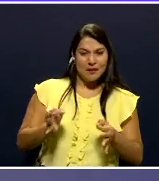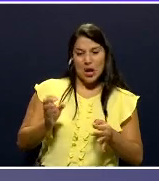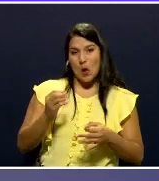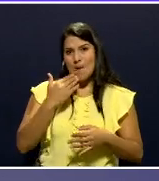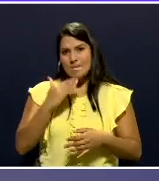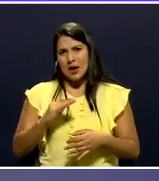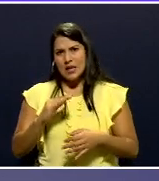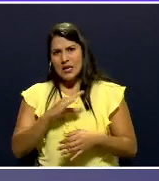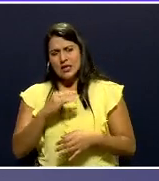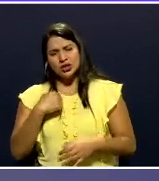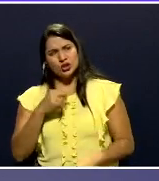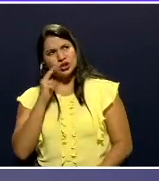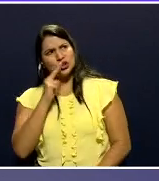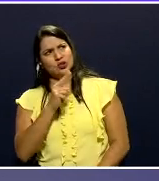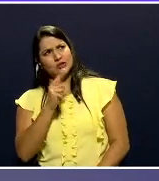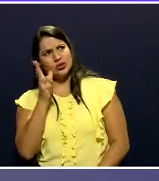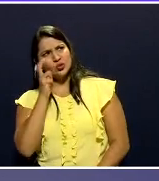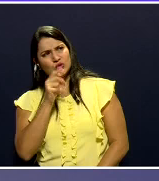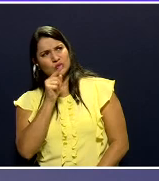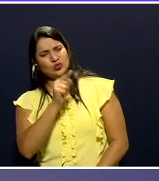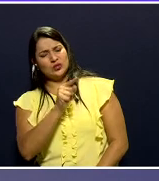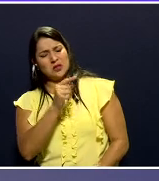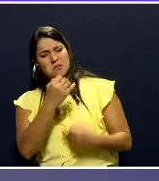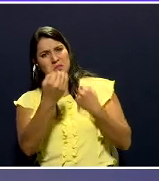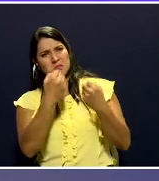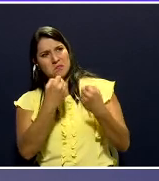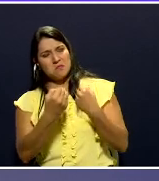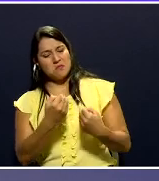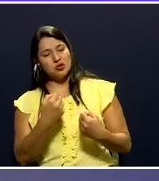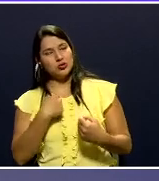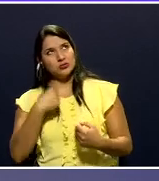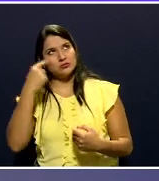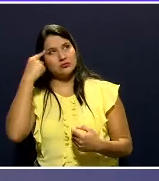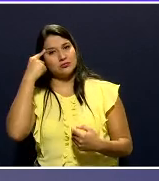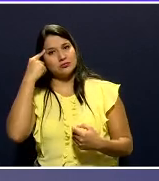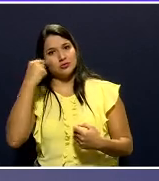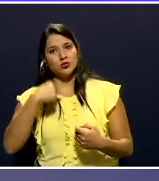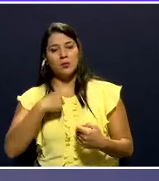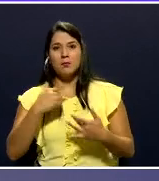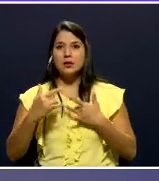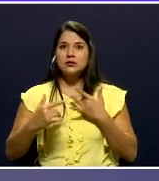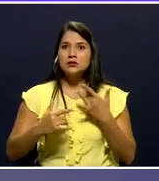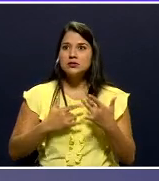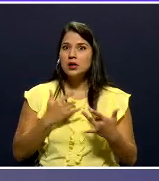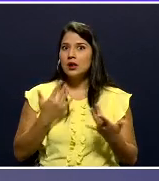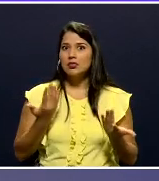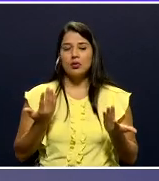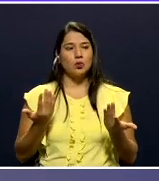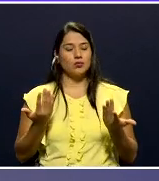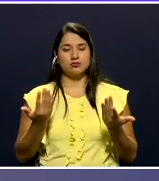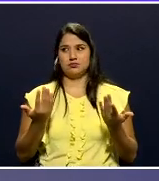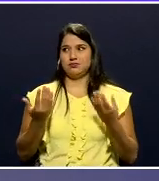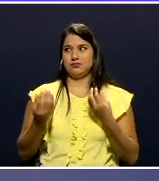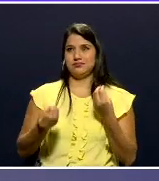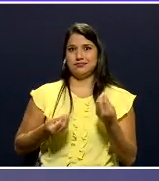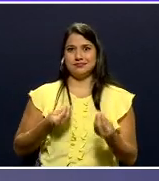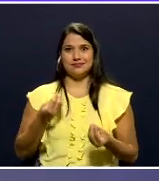al escuchar a un experto como usted explicar estos temas, uno se siente en franca desventaja.